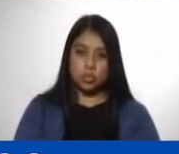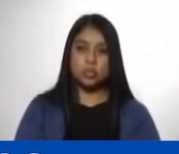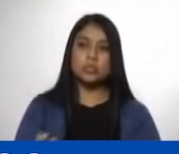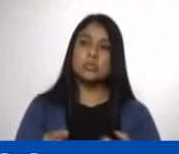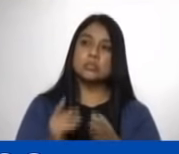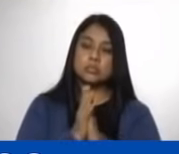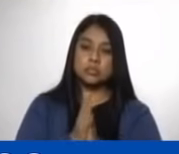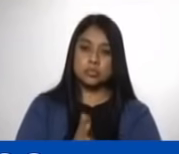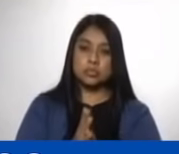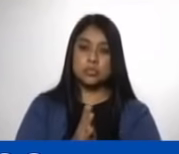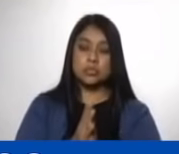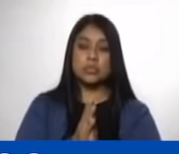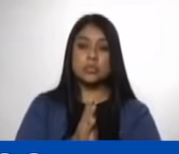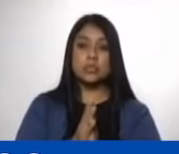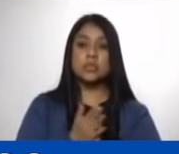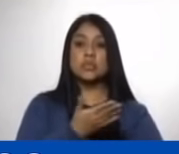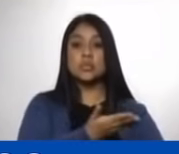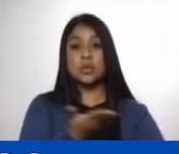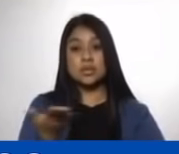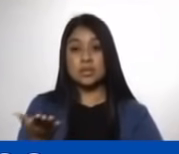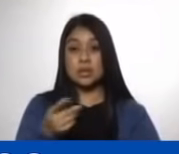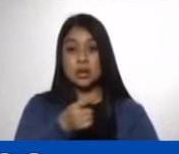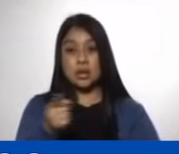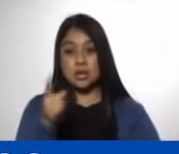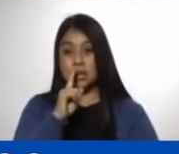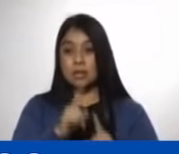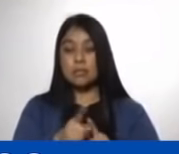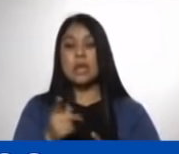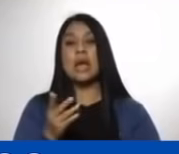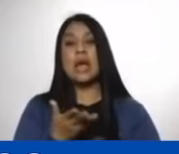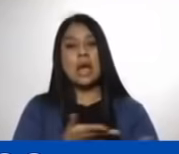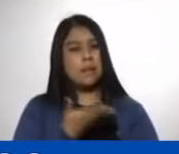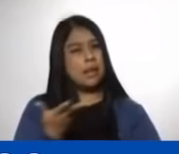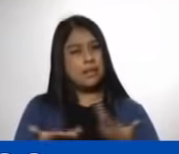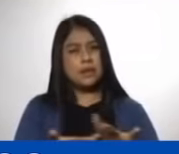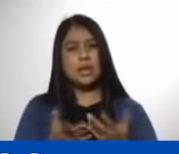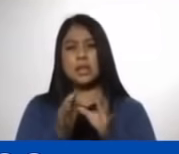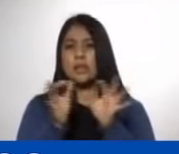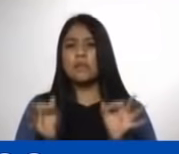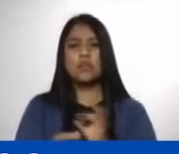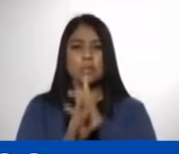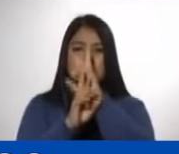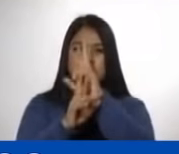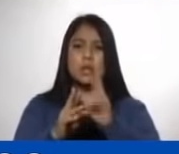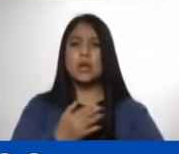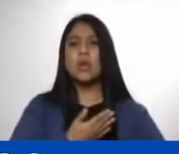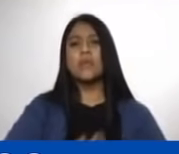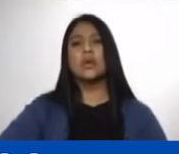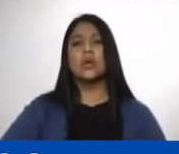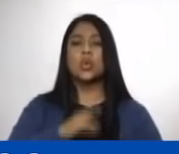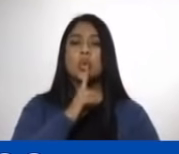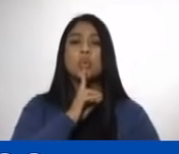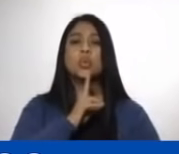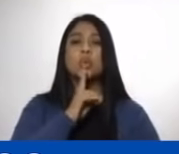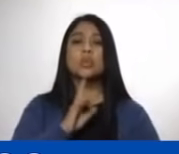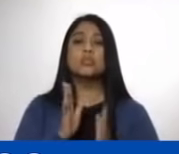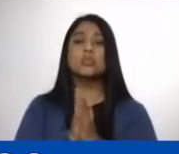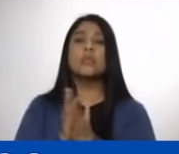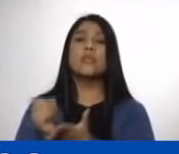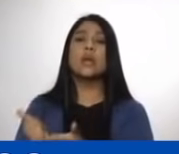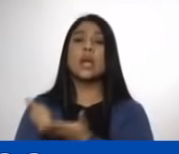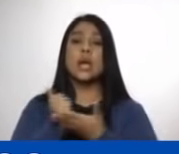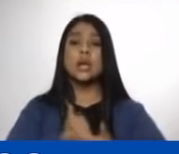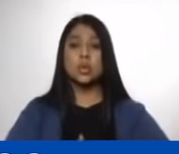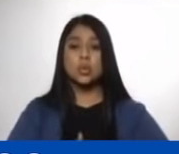solicitamos proactivamente y amablemente, de una manera muy respetuosa, al gobierno de Honduras que colabore y actúe de